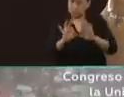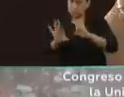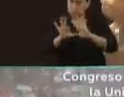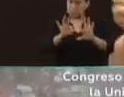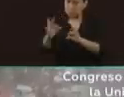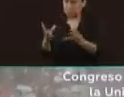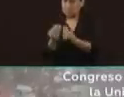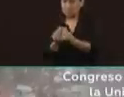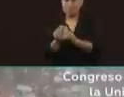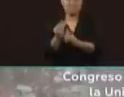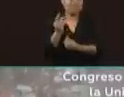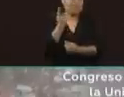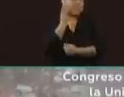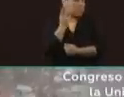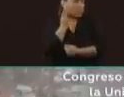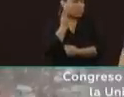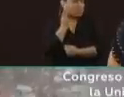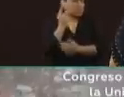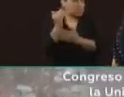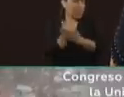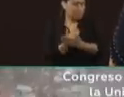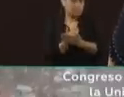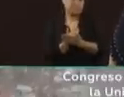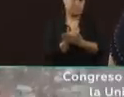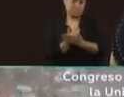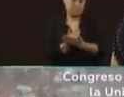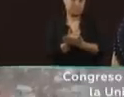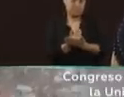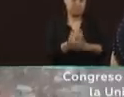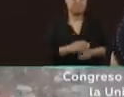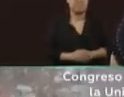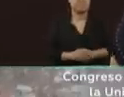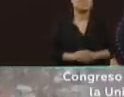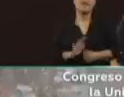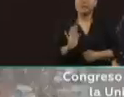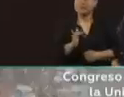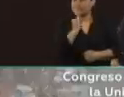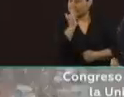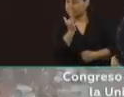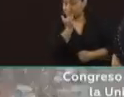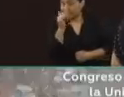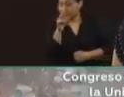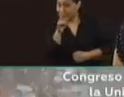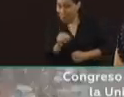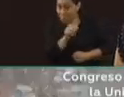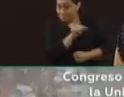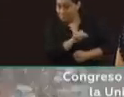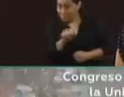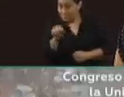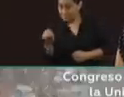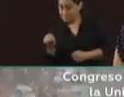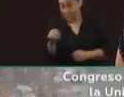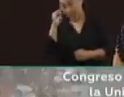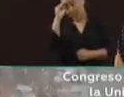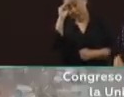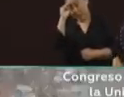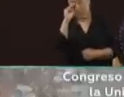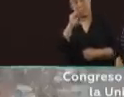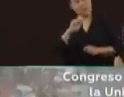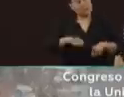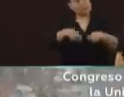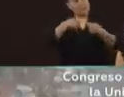nos correspondía en esta soberanía. No se equivoquen, a ustedes nadie les otorgó la